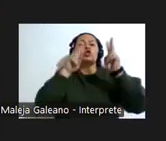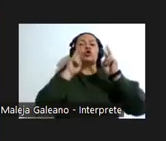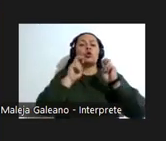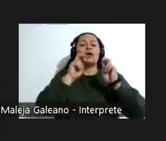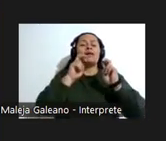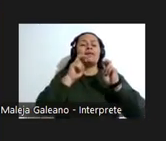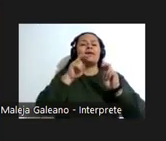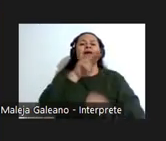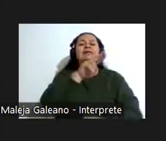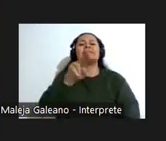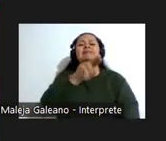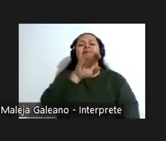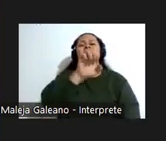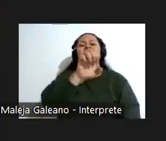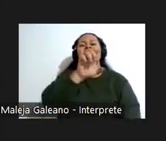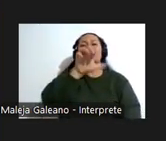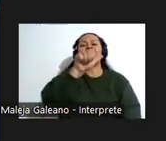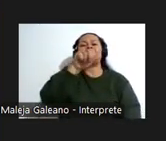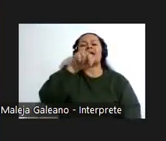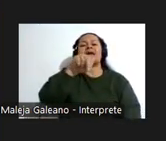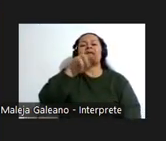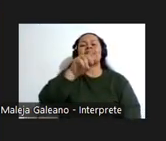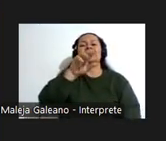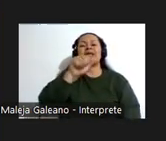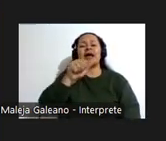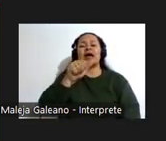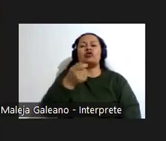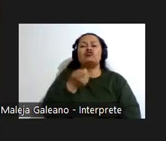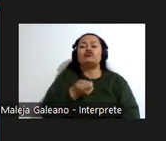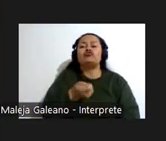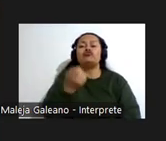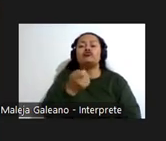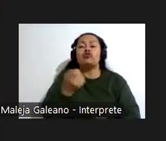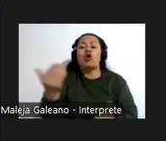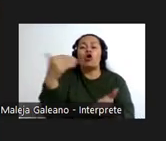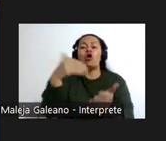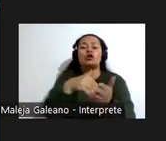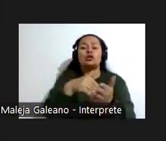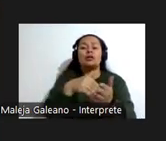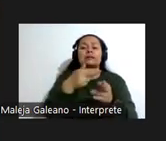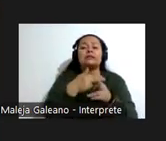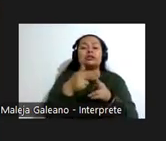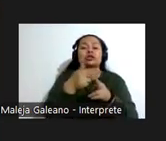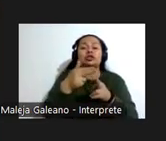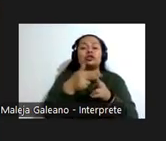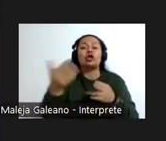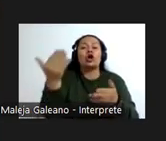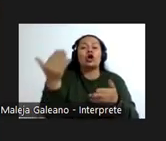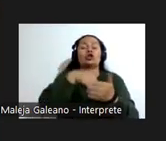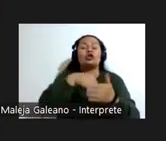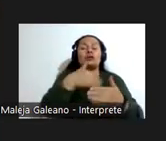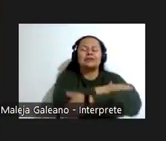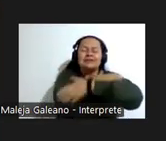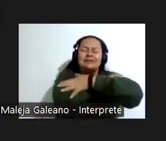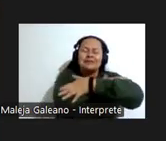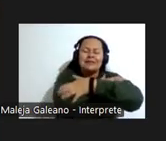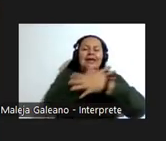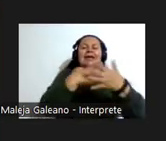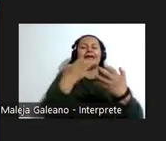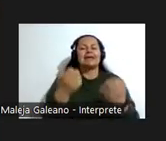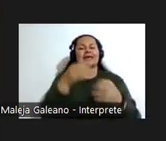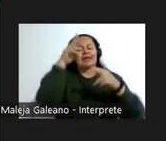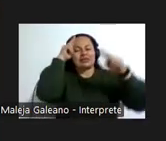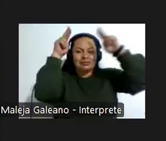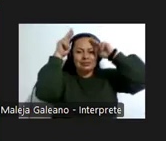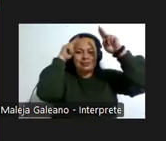estoy pronta a volver para abrazarles, mientras llegan esos meses, pues quiero saludar y quiero extender